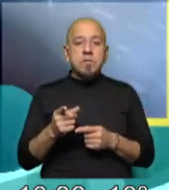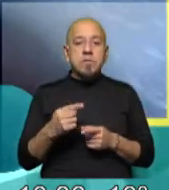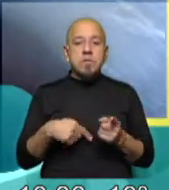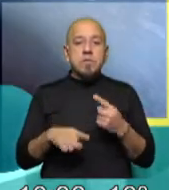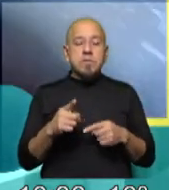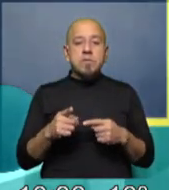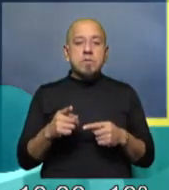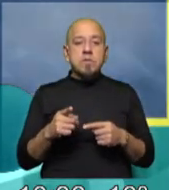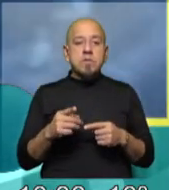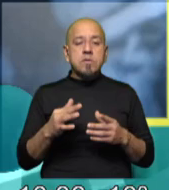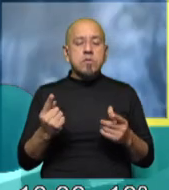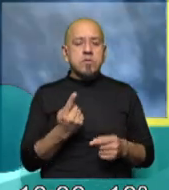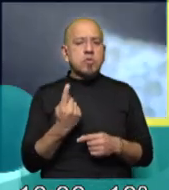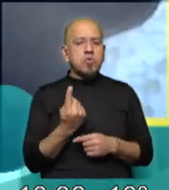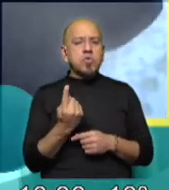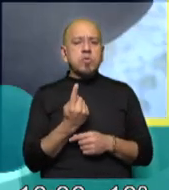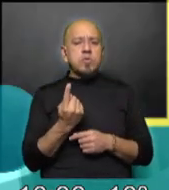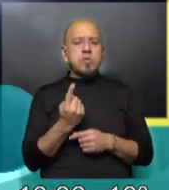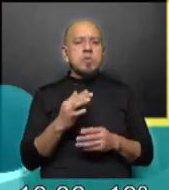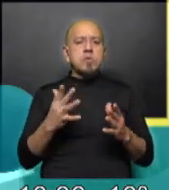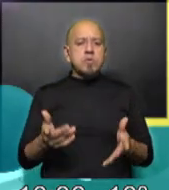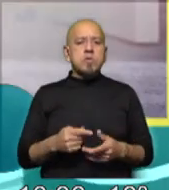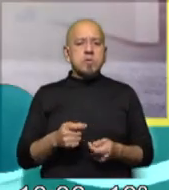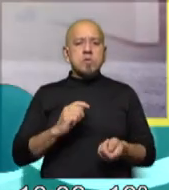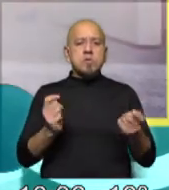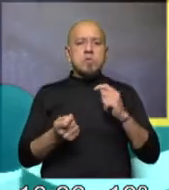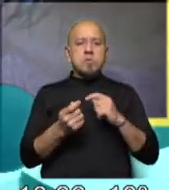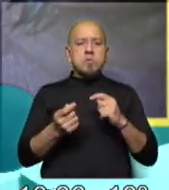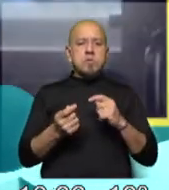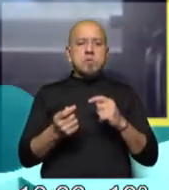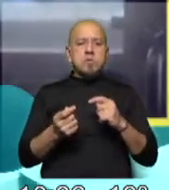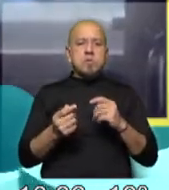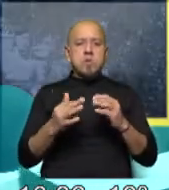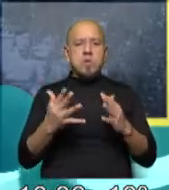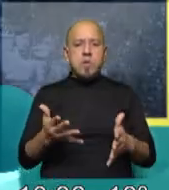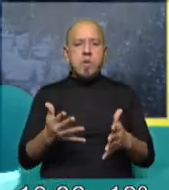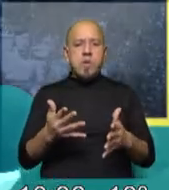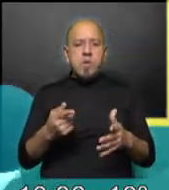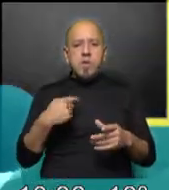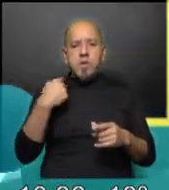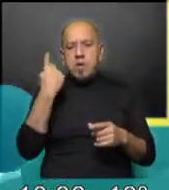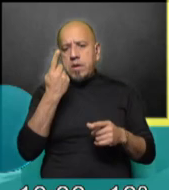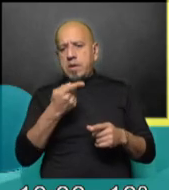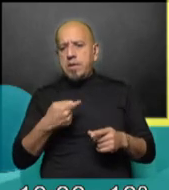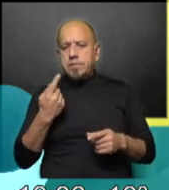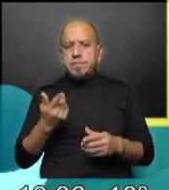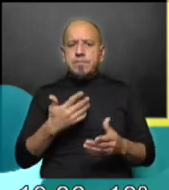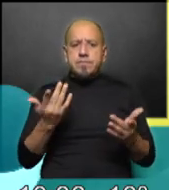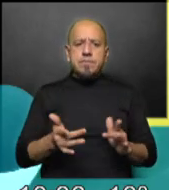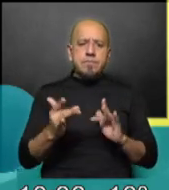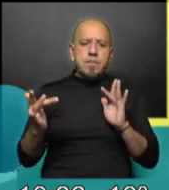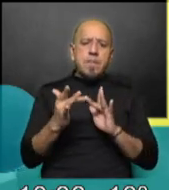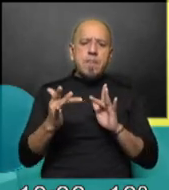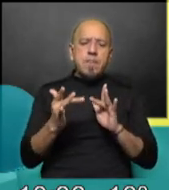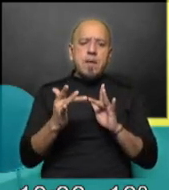Viviendo casi que en aislamiento, hay que ver cómo se va transformando la cara de Robin Wright, esa mujer que viene de la ciudad, pero en el contacto con la